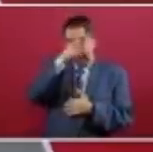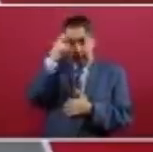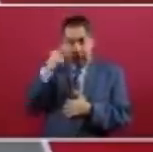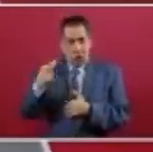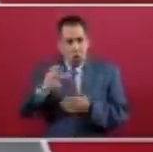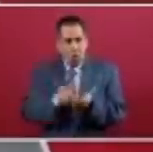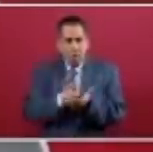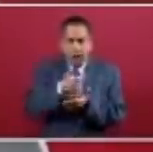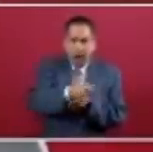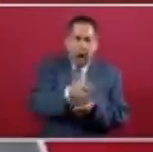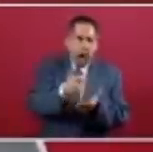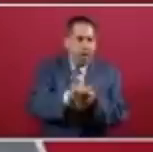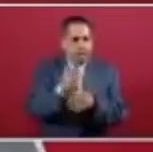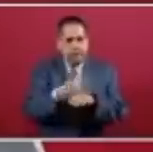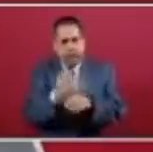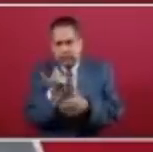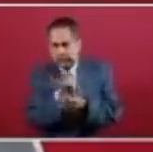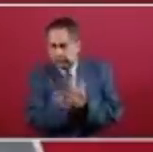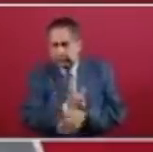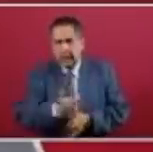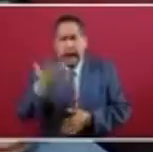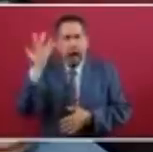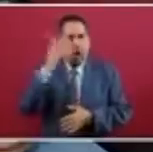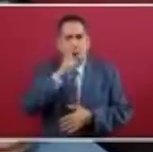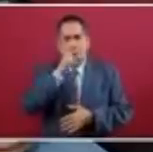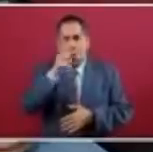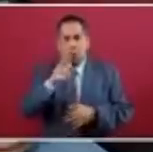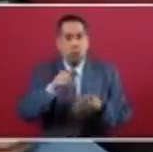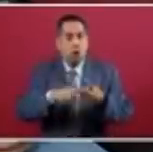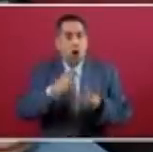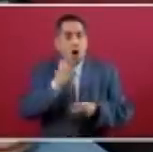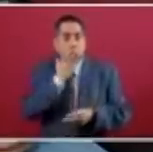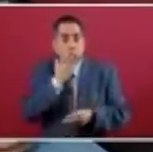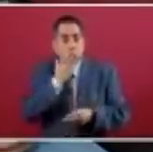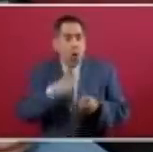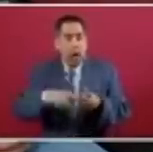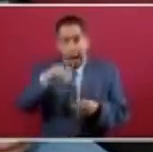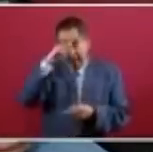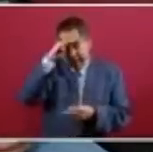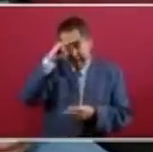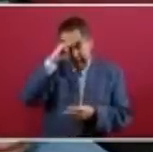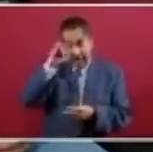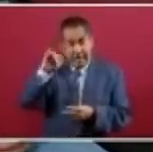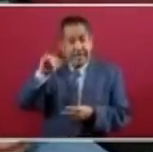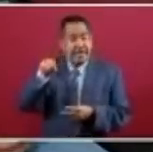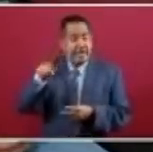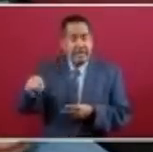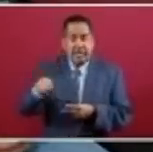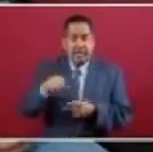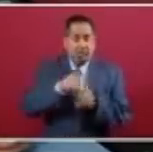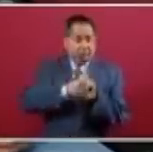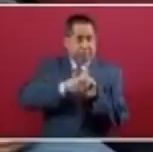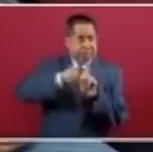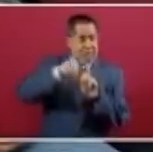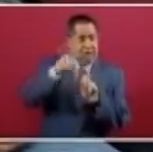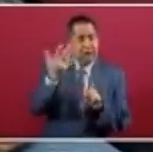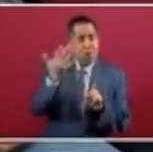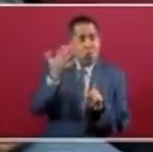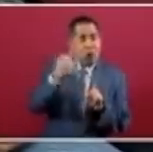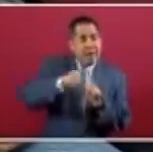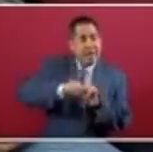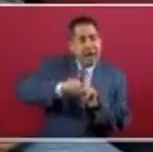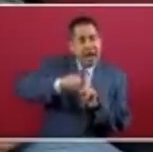pagan recibos elevadísimos en Sonora, por ejemplo, y en Mexicali, donde la temperatura ronda los 50 grados